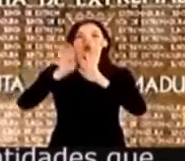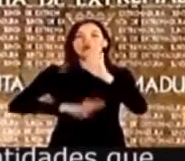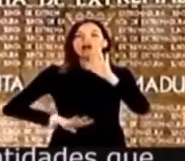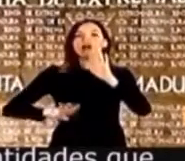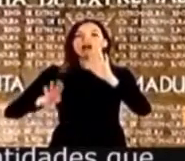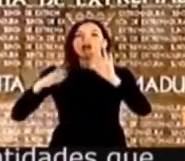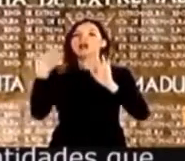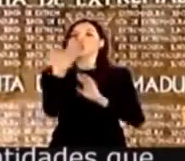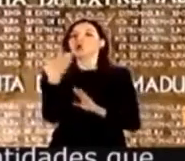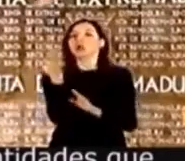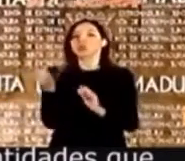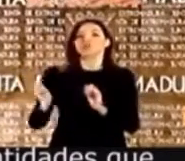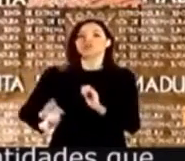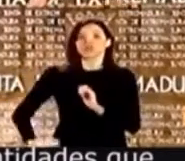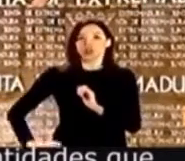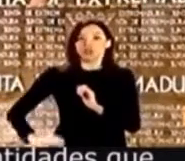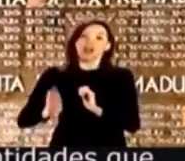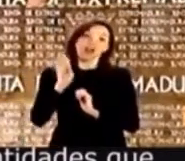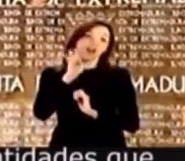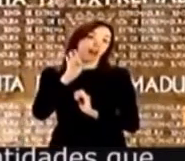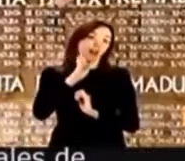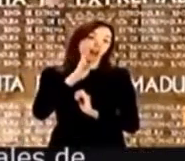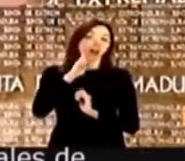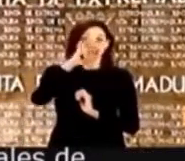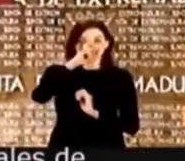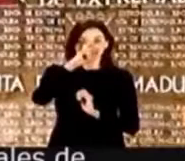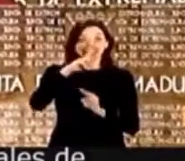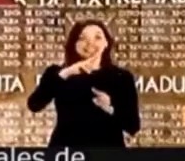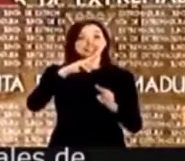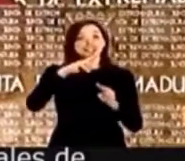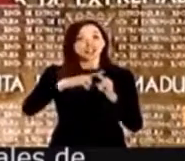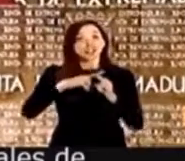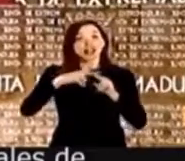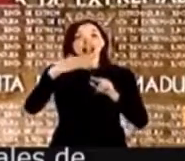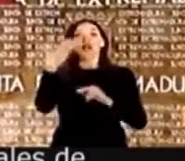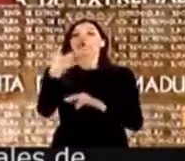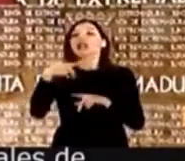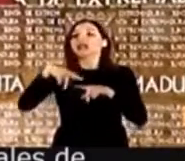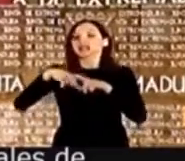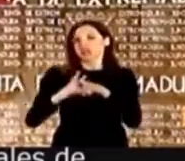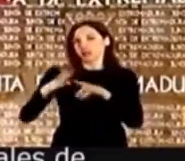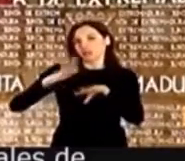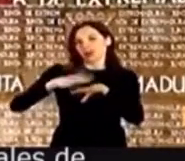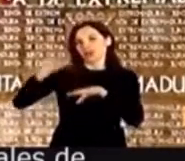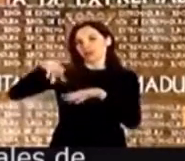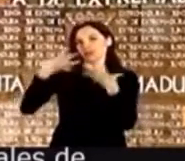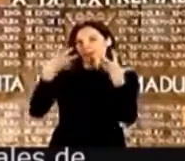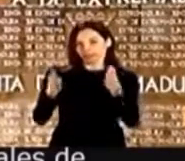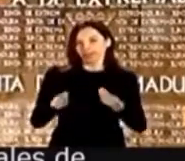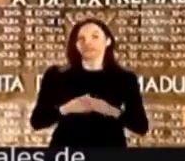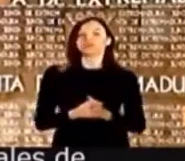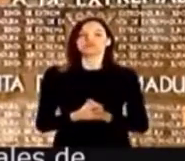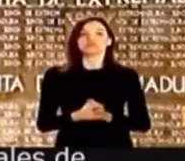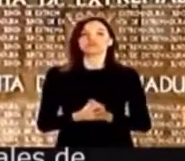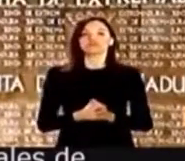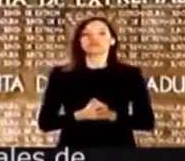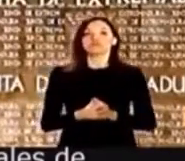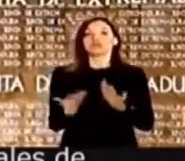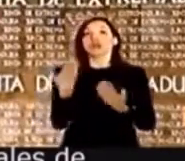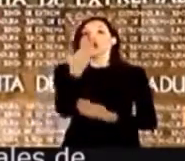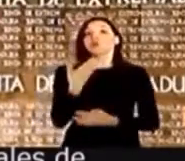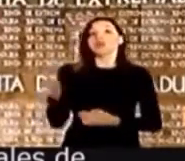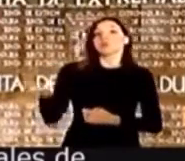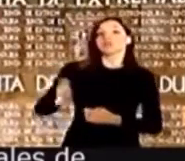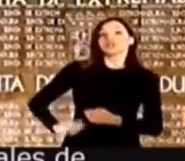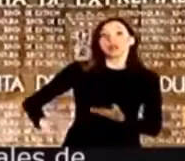escuelas profesionales de Extremadura, antiguos talleres, escuelas taller, para que todos nos entendamos. No solo convocamos las escuelas